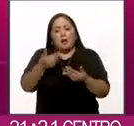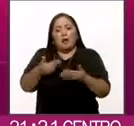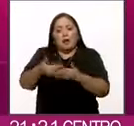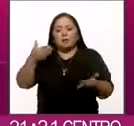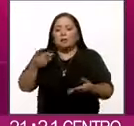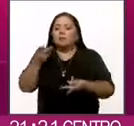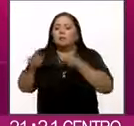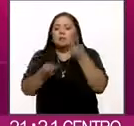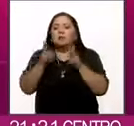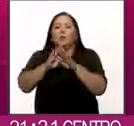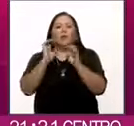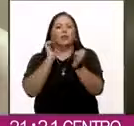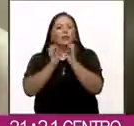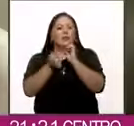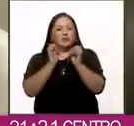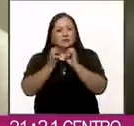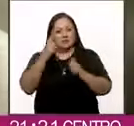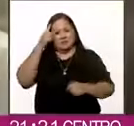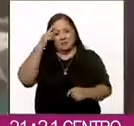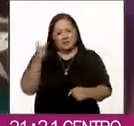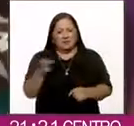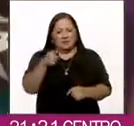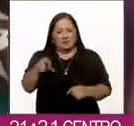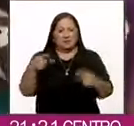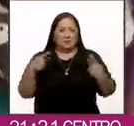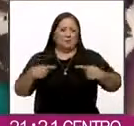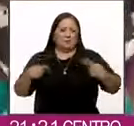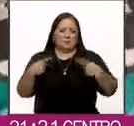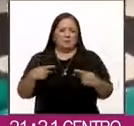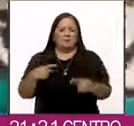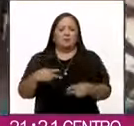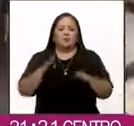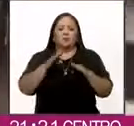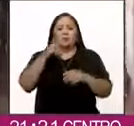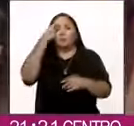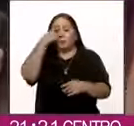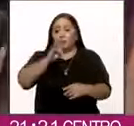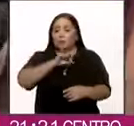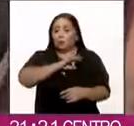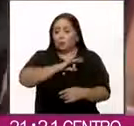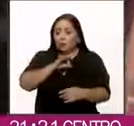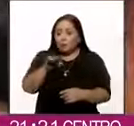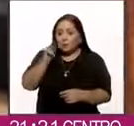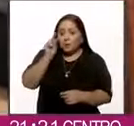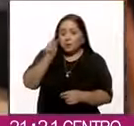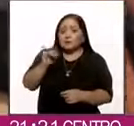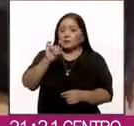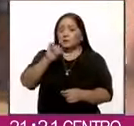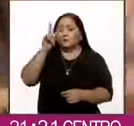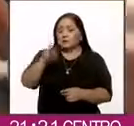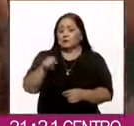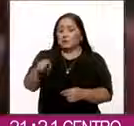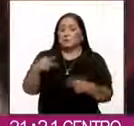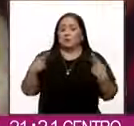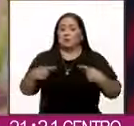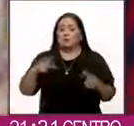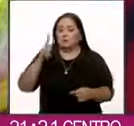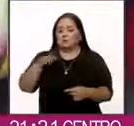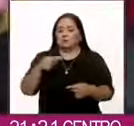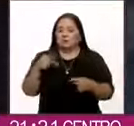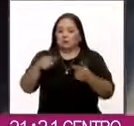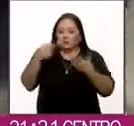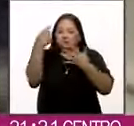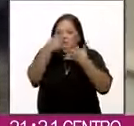entrevista, que le llamamos la entrevista de elegibilidad. Para ello existen técnicas de elegibilidad, técnicas de entrevista para poder dirimir si efectivamente la persona reúne